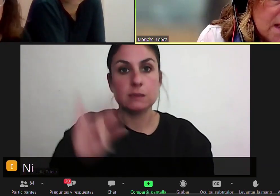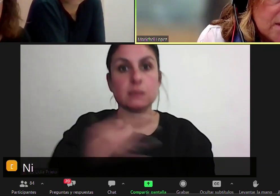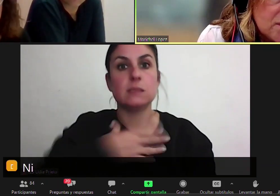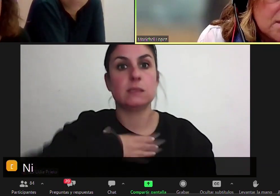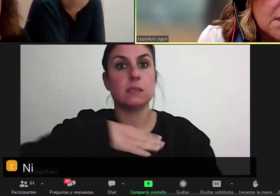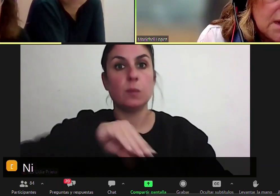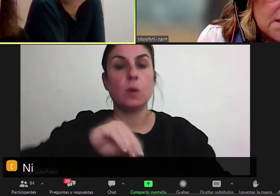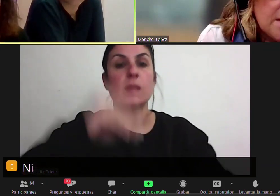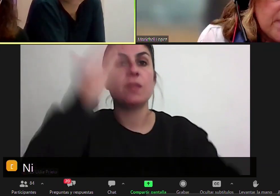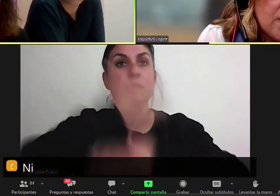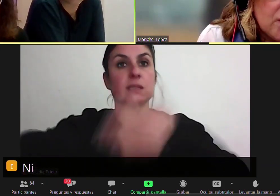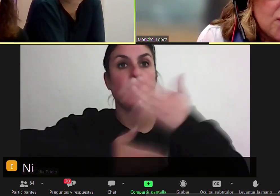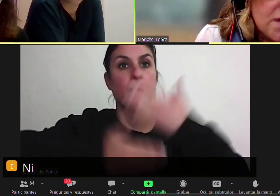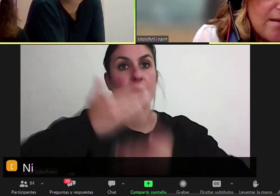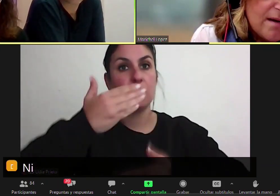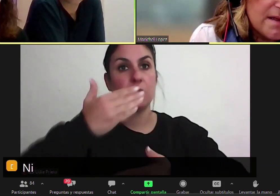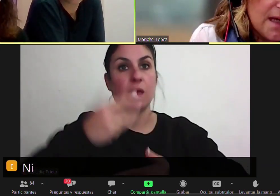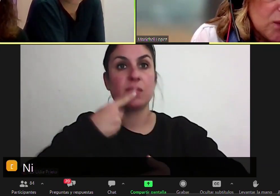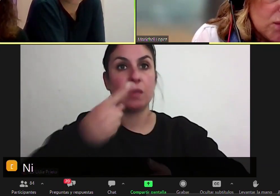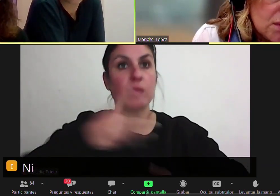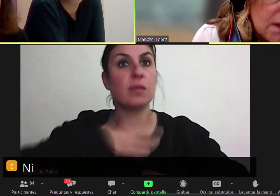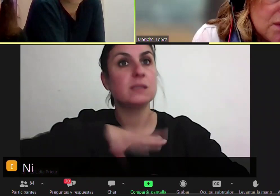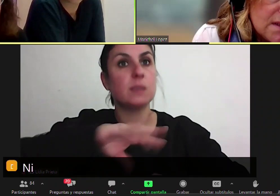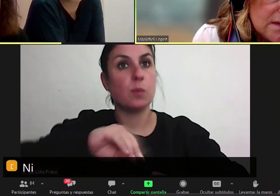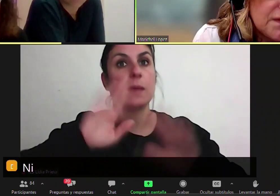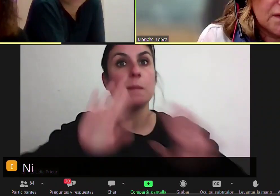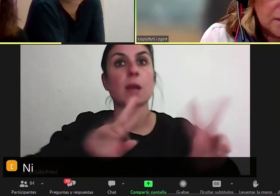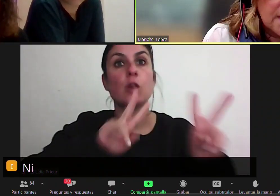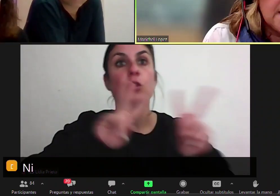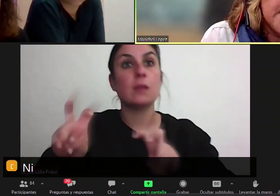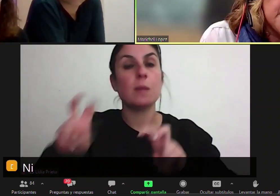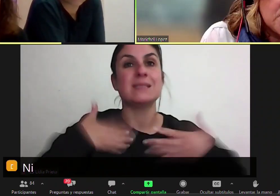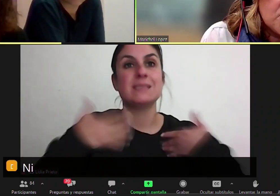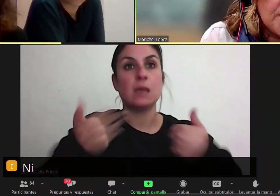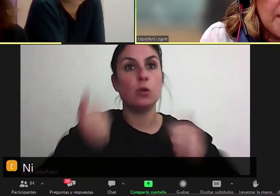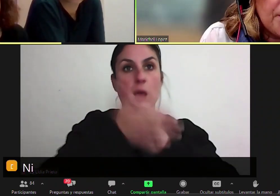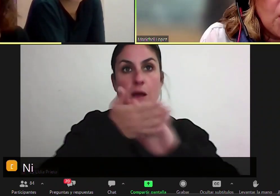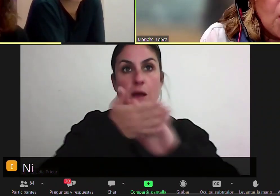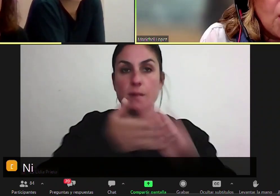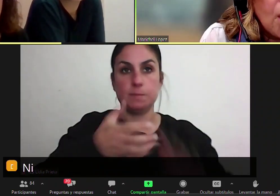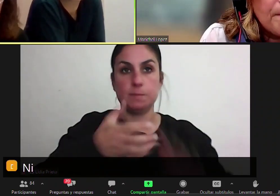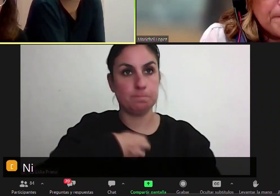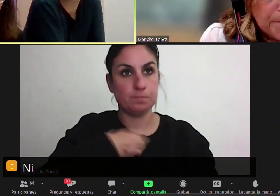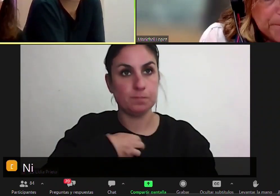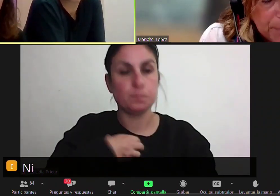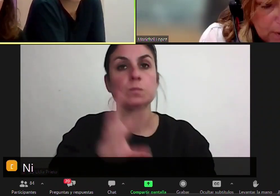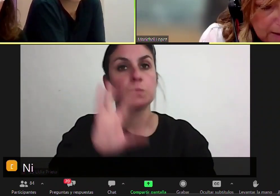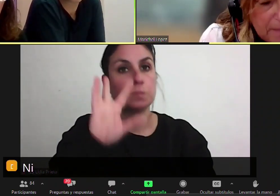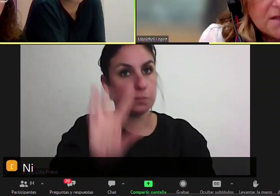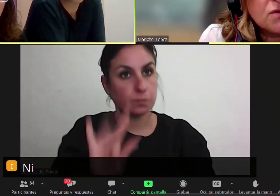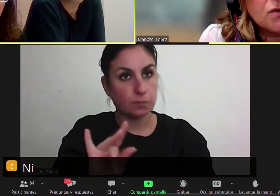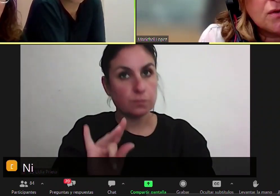tipo que sea, ¿no? Siempre y cuando no se hable de salud. Es lo que estás diciendo, vale. Lo que no puedes vincular es un diagnóstico,